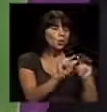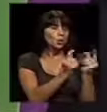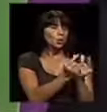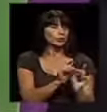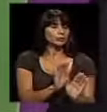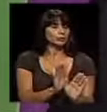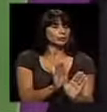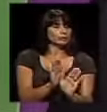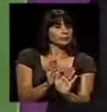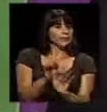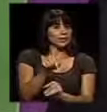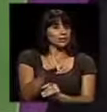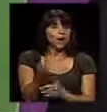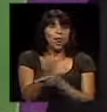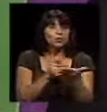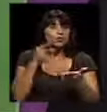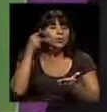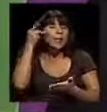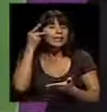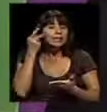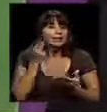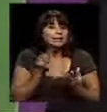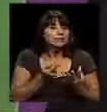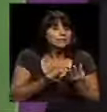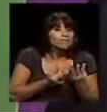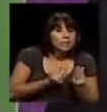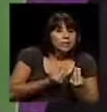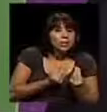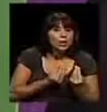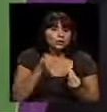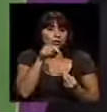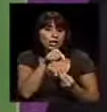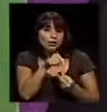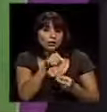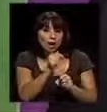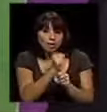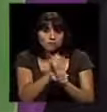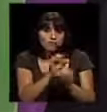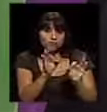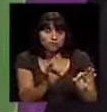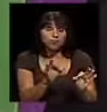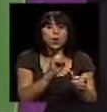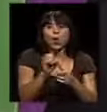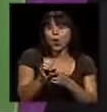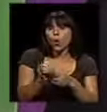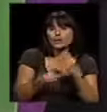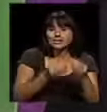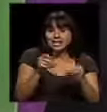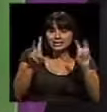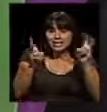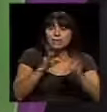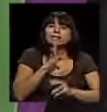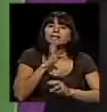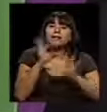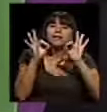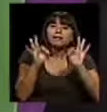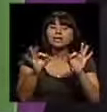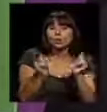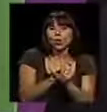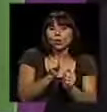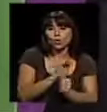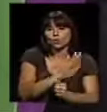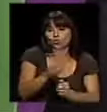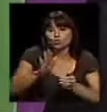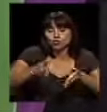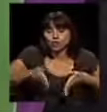padres están inclusive temerosos, ¿verdad?, de si va a funcionar esto y de si este tema se va a abordar bien en los colegios con sus hijos, porque de repente